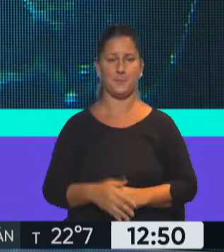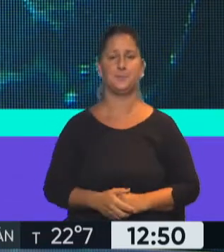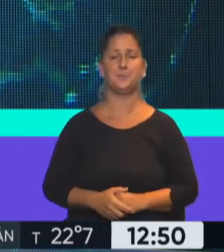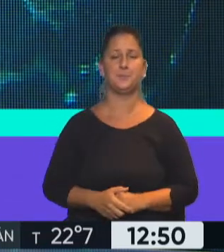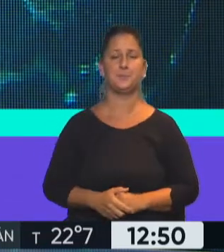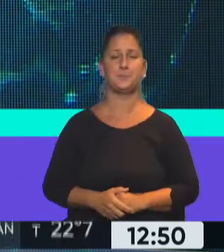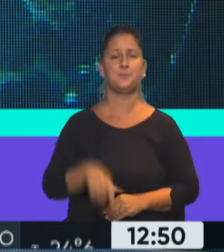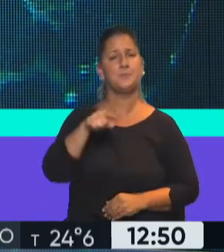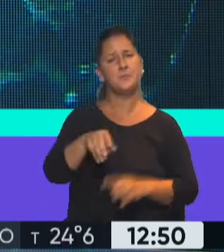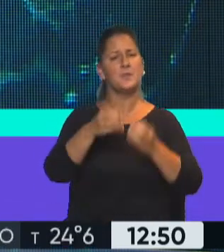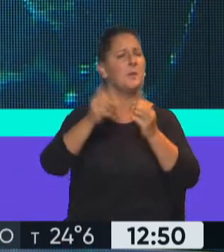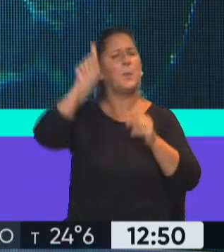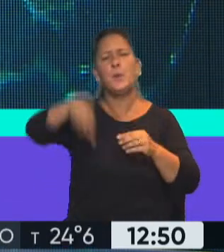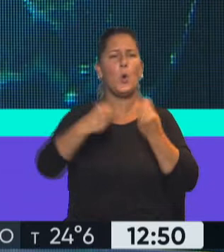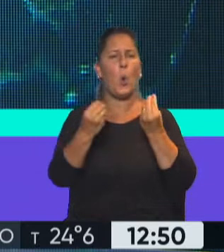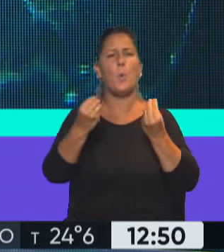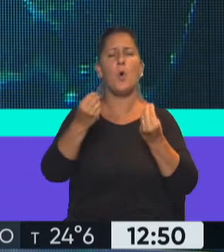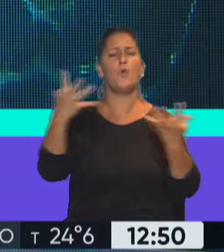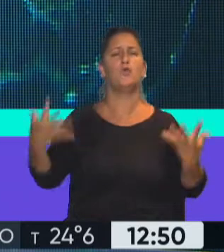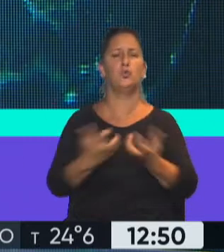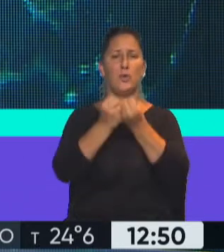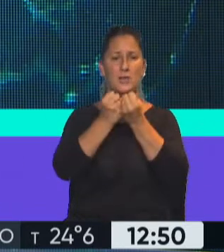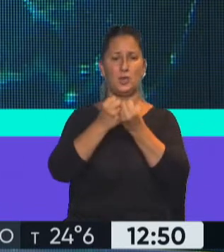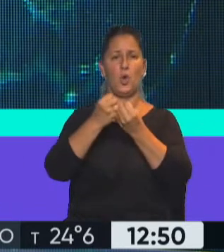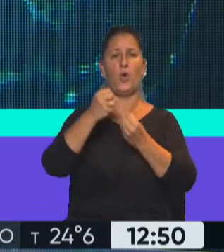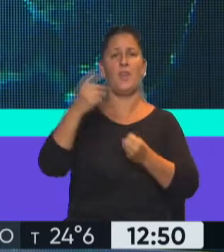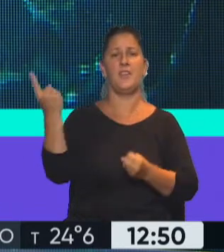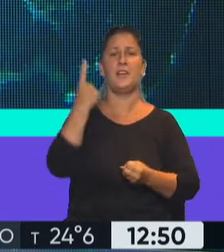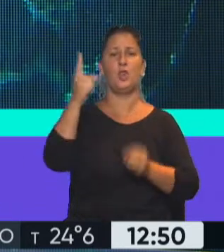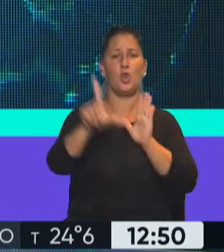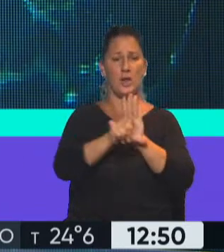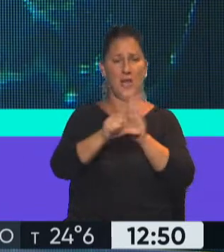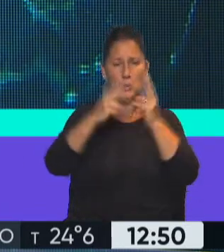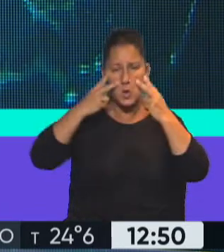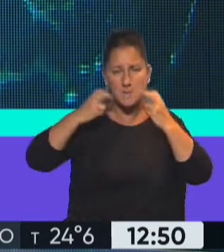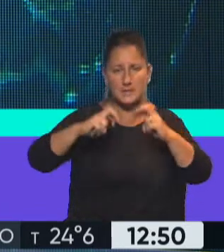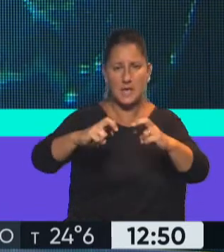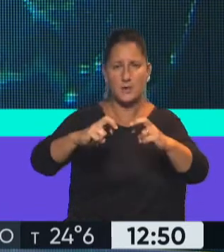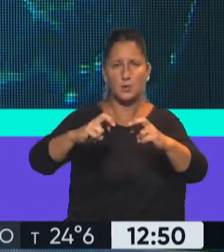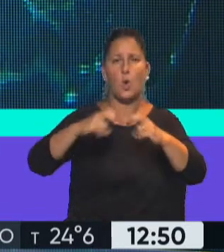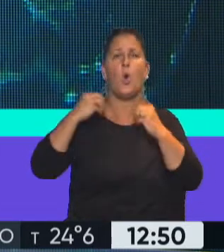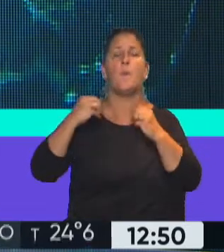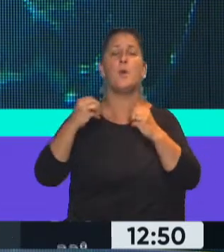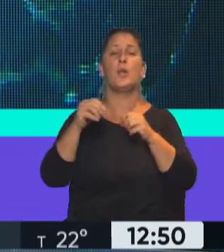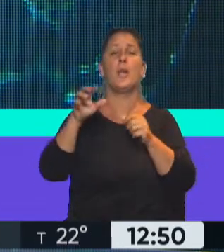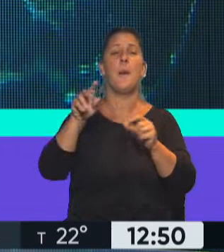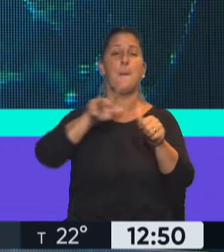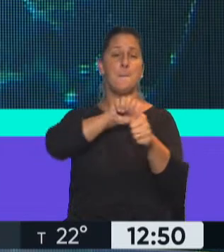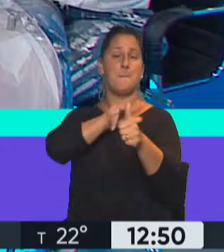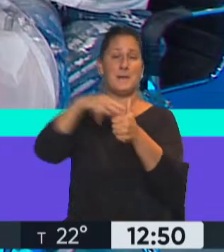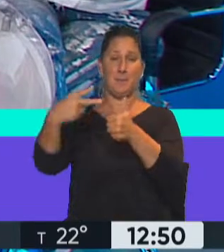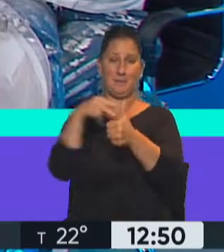de una investigación un estudio que hace la fundación directorio legislativo porque incorpora la perspectiva de